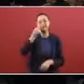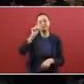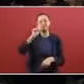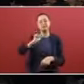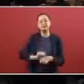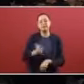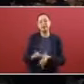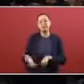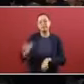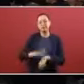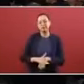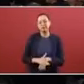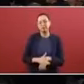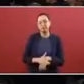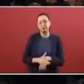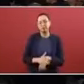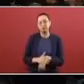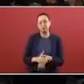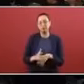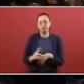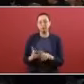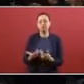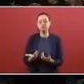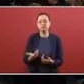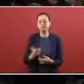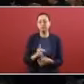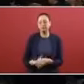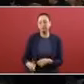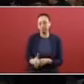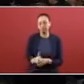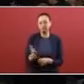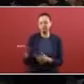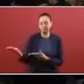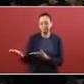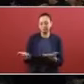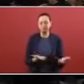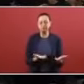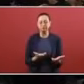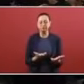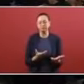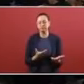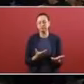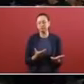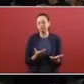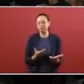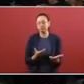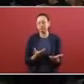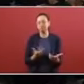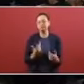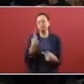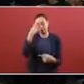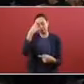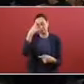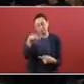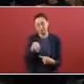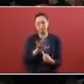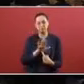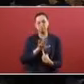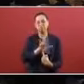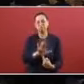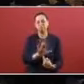Pública, para que les informe sobre los bienes que